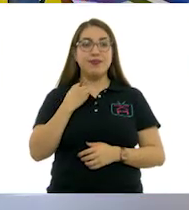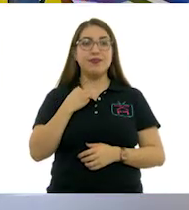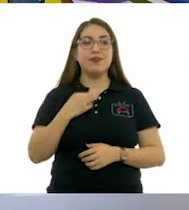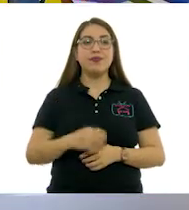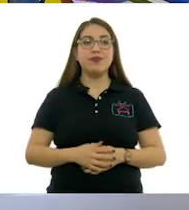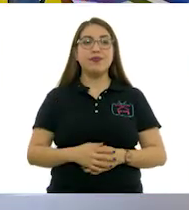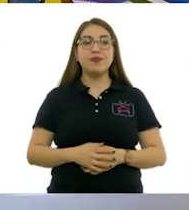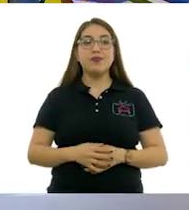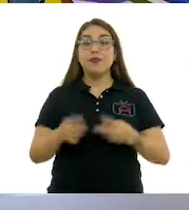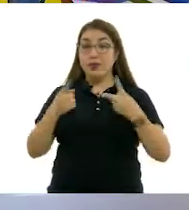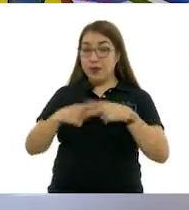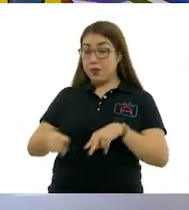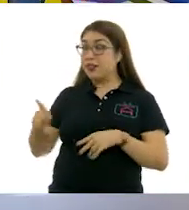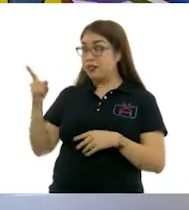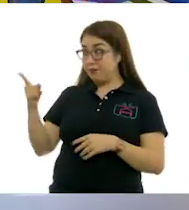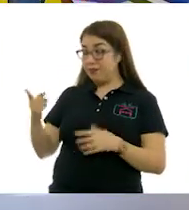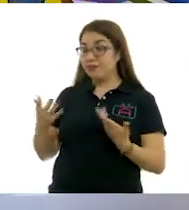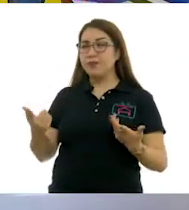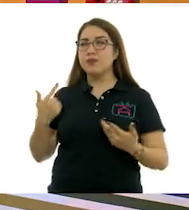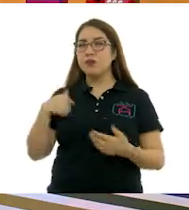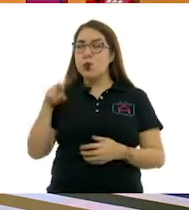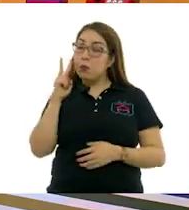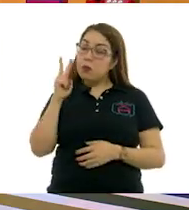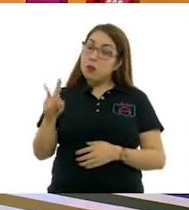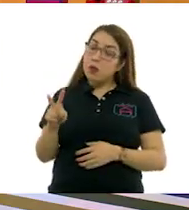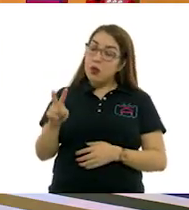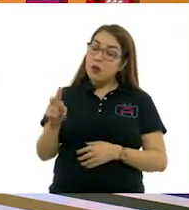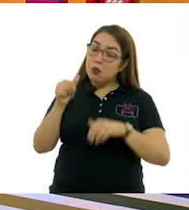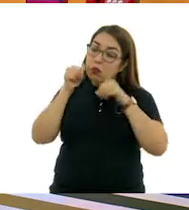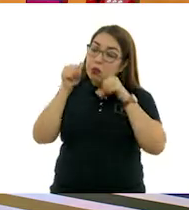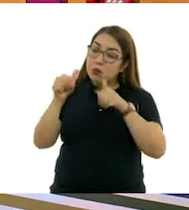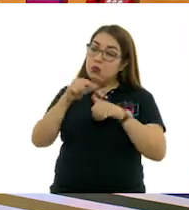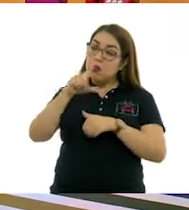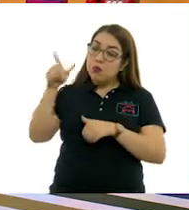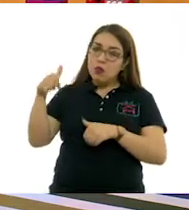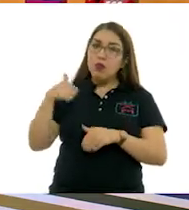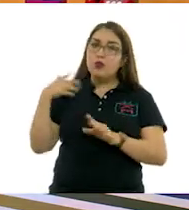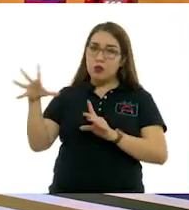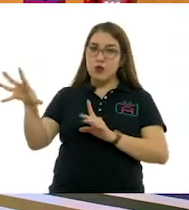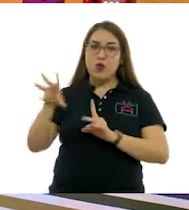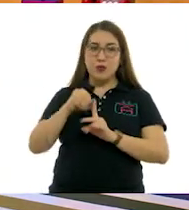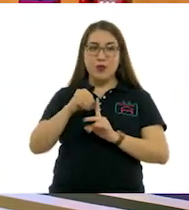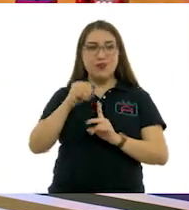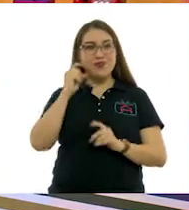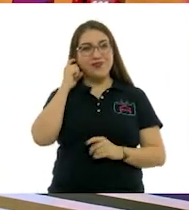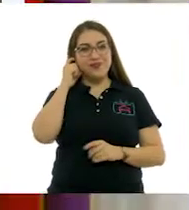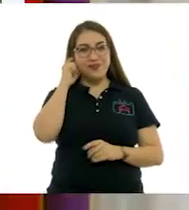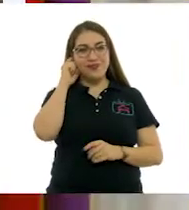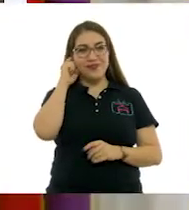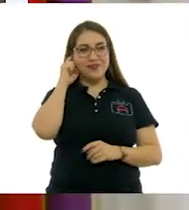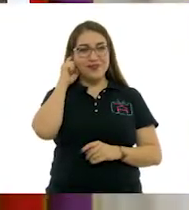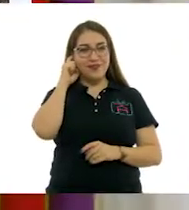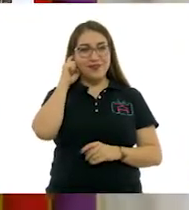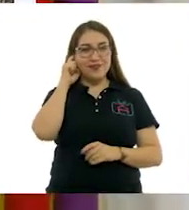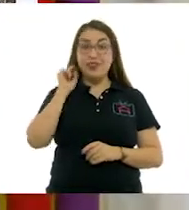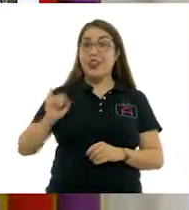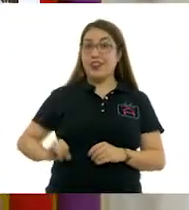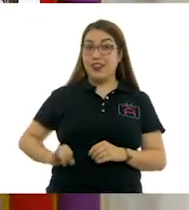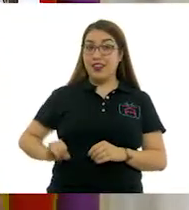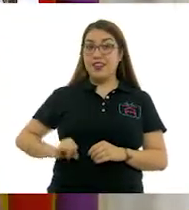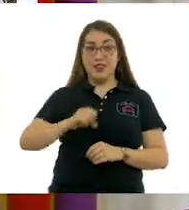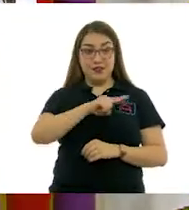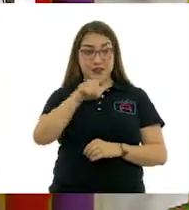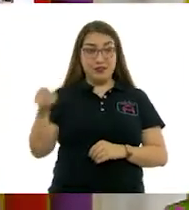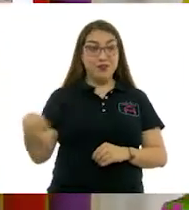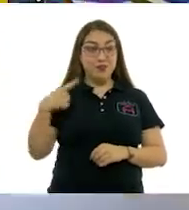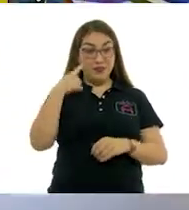parece? Empezamos contigo, yo te voy a observar ahora y voy a tratar de seguir la trayectoria. Muy interesante. A ver, niñas y niños, pongan mucha